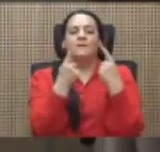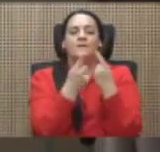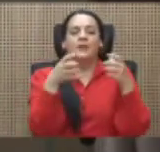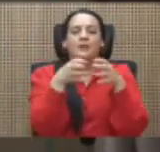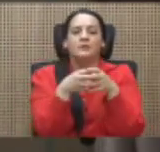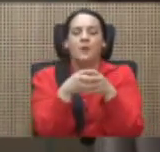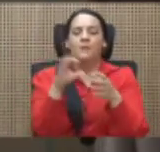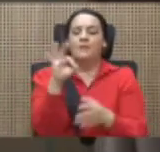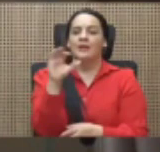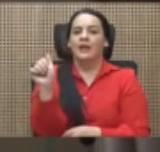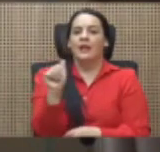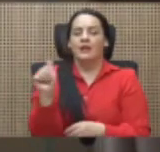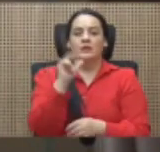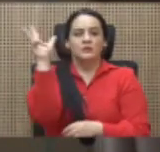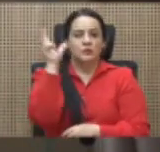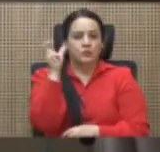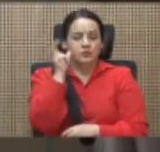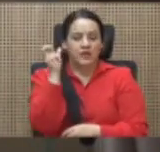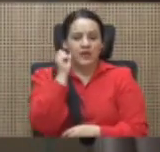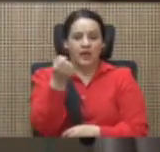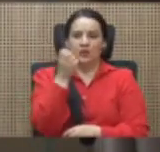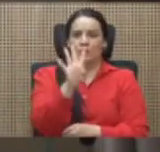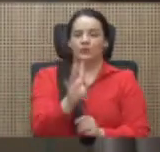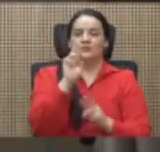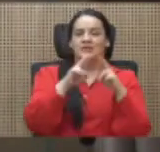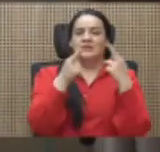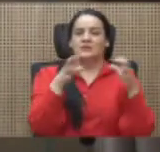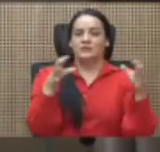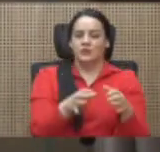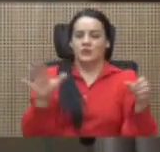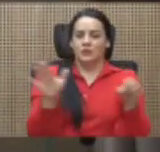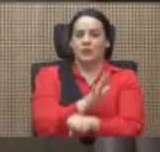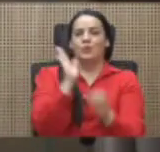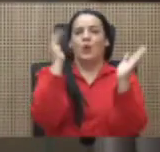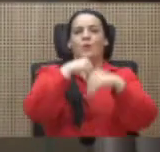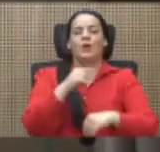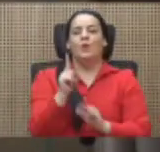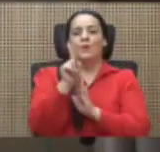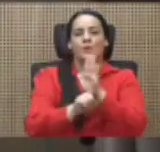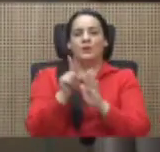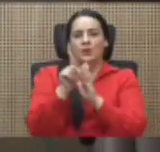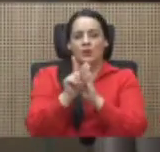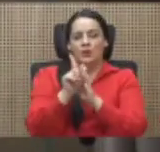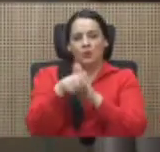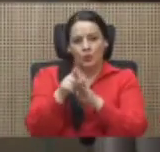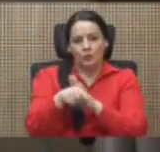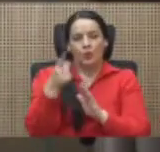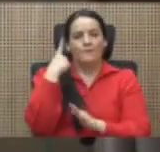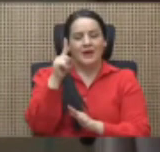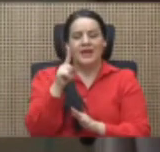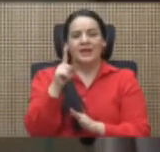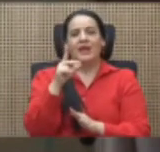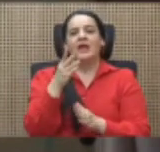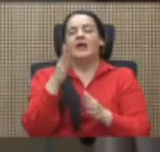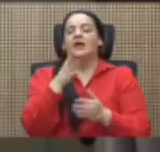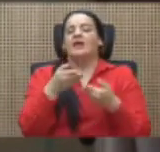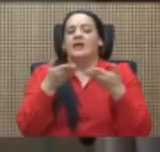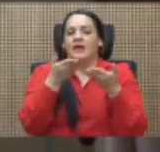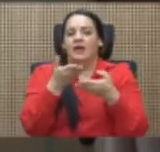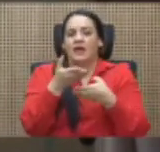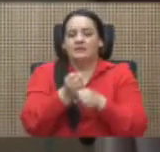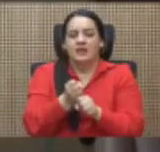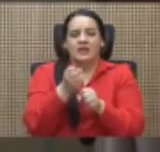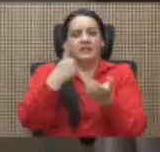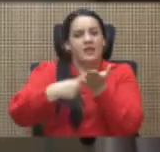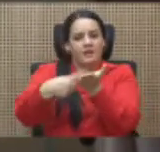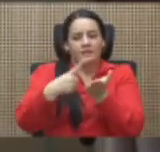las 14 sesiones completas. No habrá un minuto que no aprovechemos para dar este debate. Nos escucharán las 14 sesiones